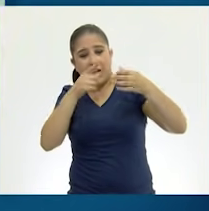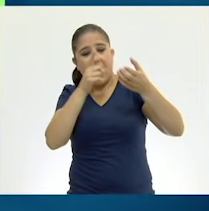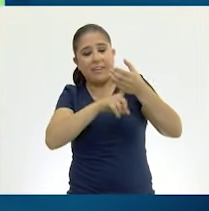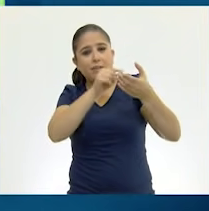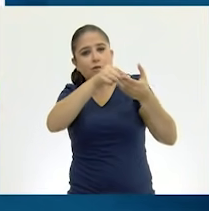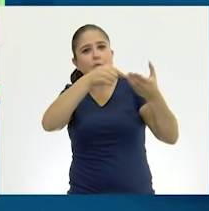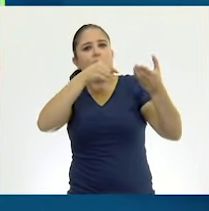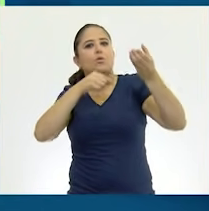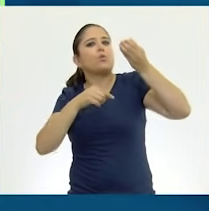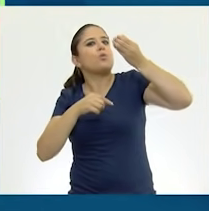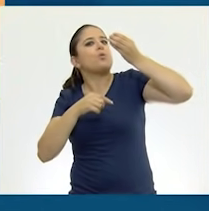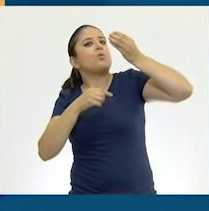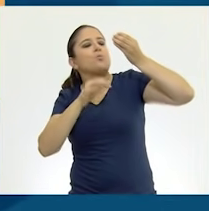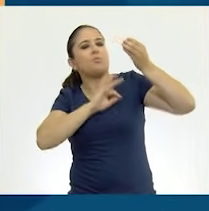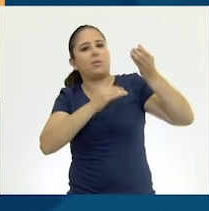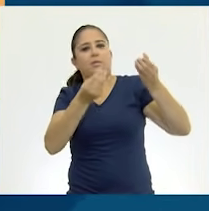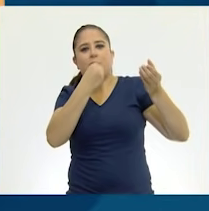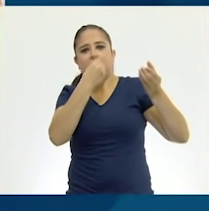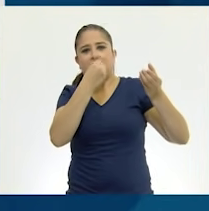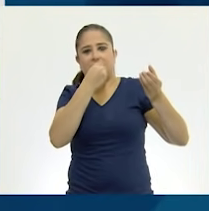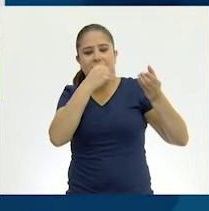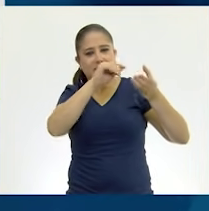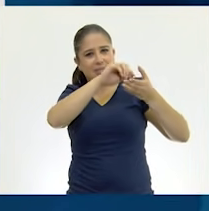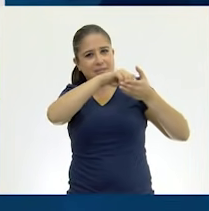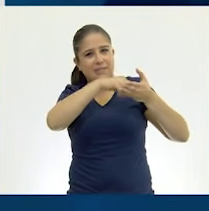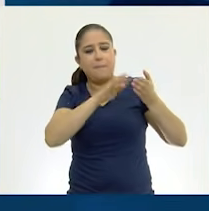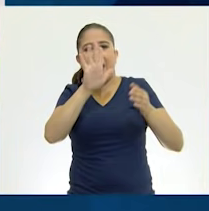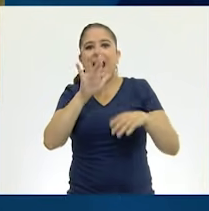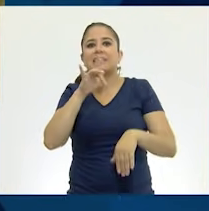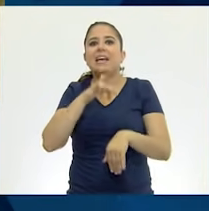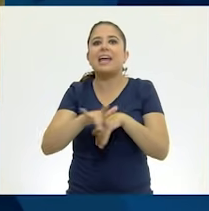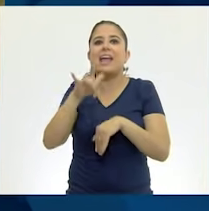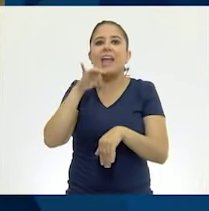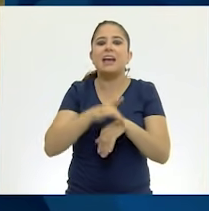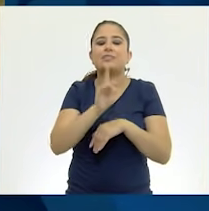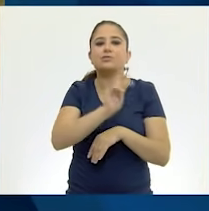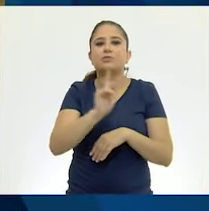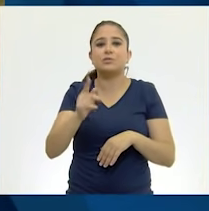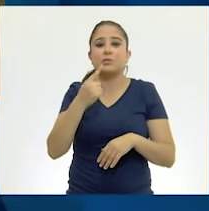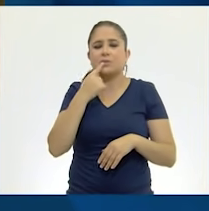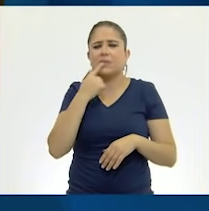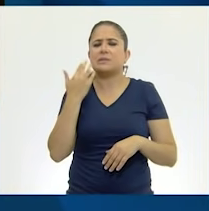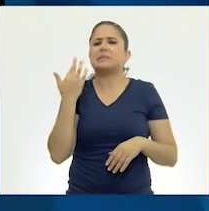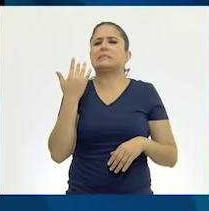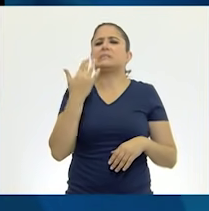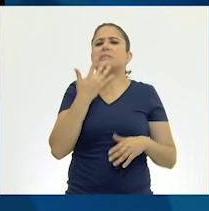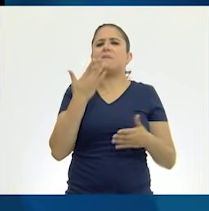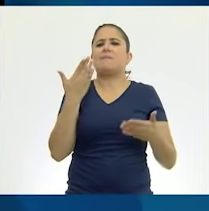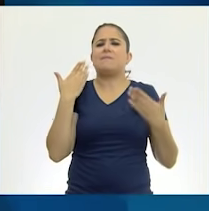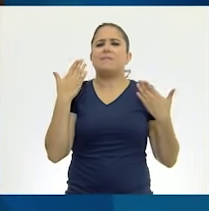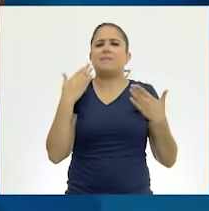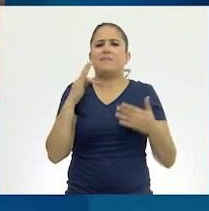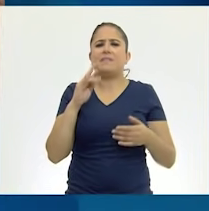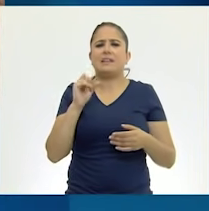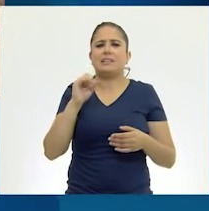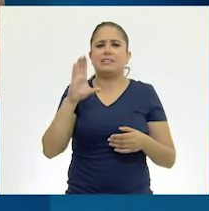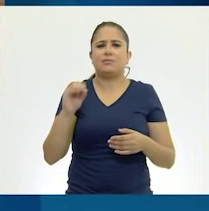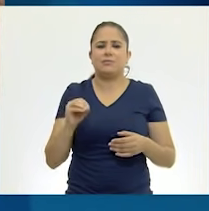tiene adentro. Es como queso y sabe bien fresco.